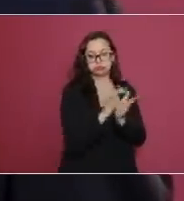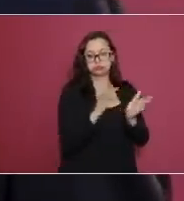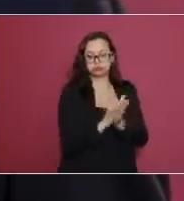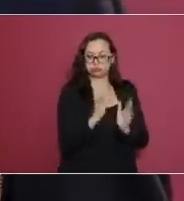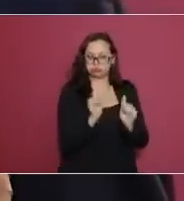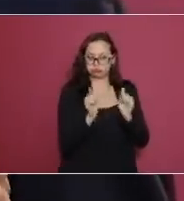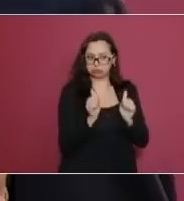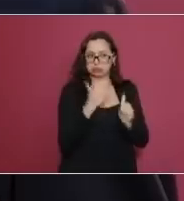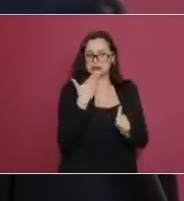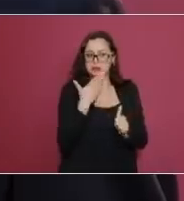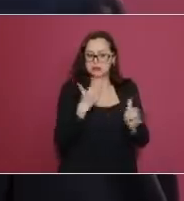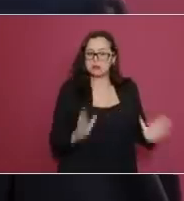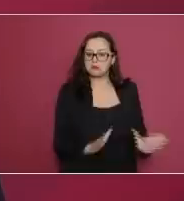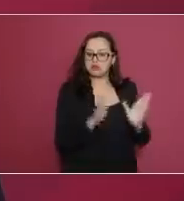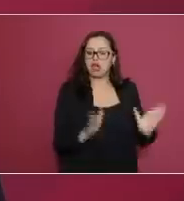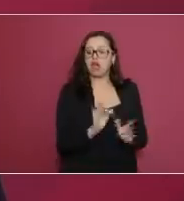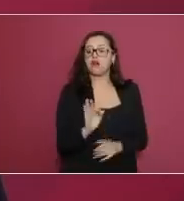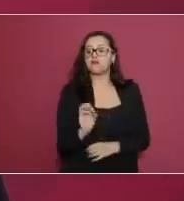populismo, eso es fomento.